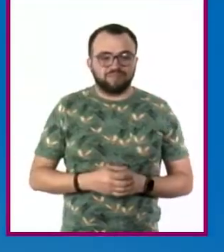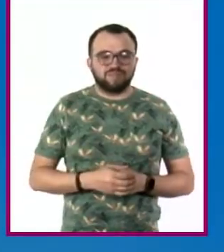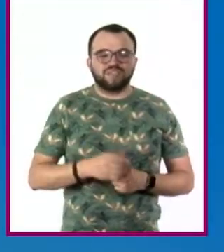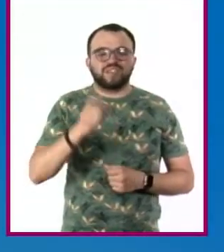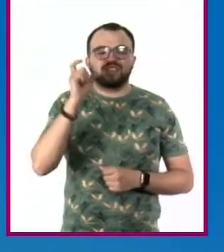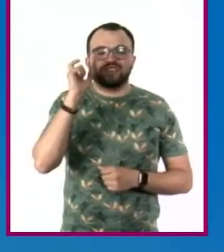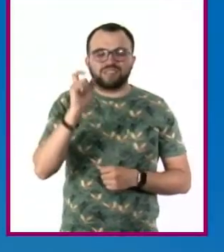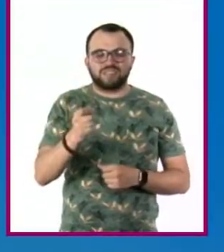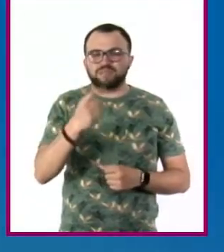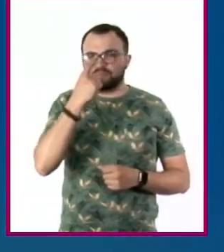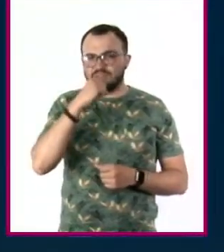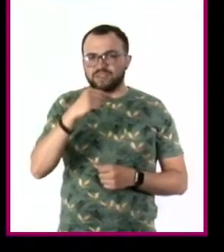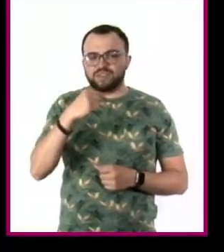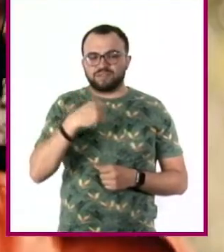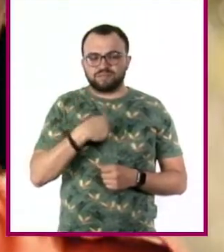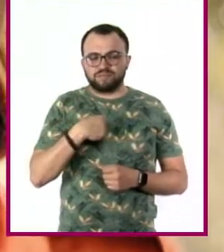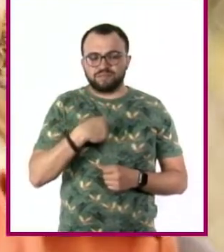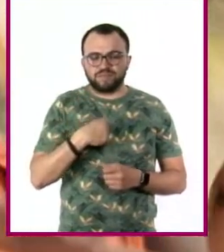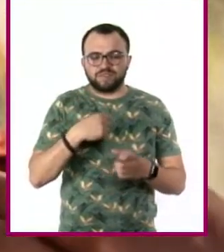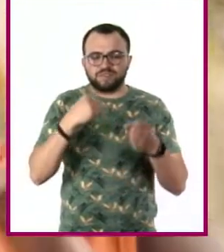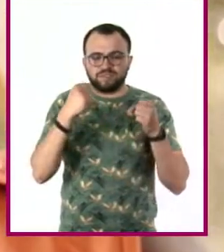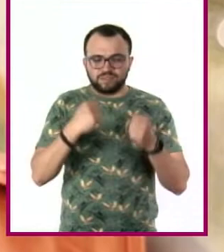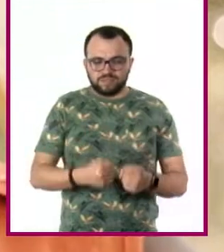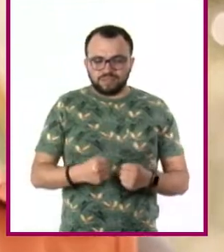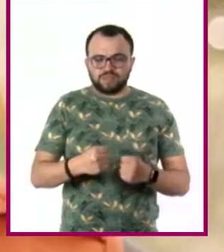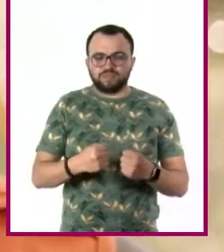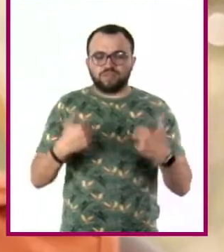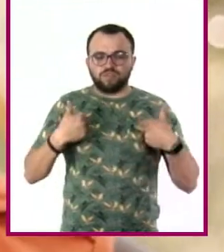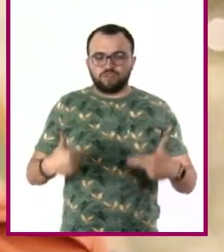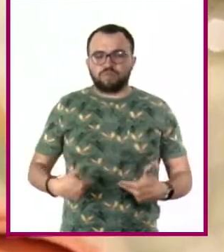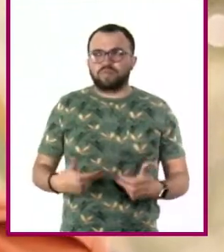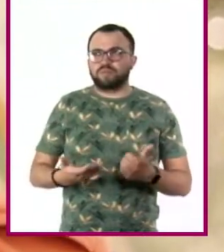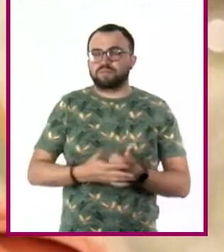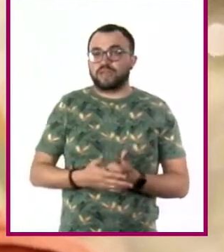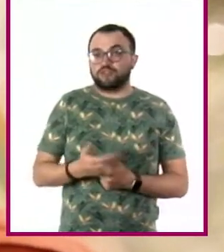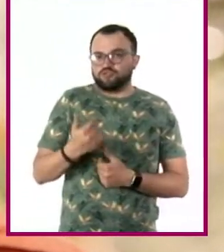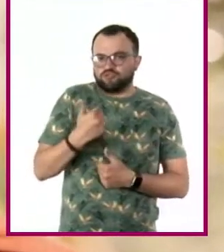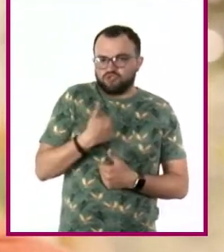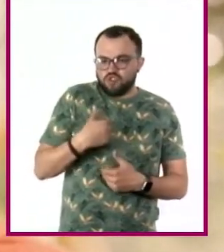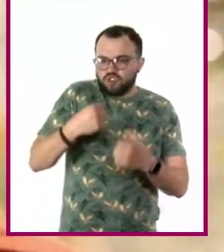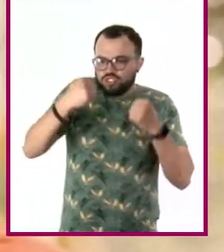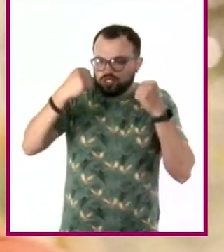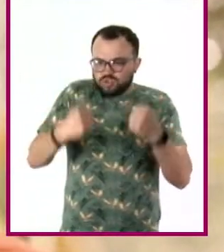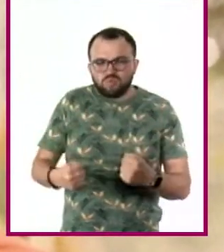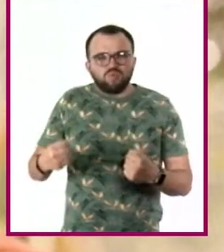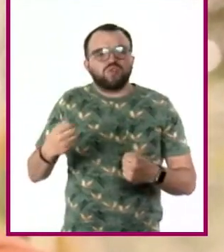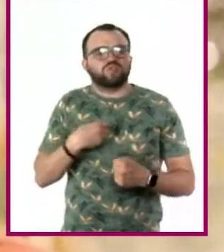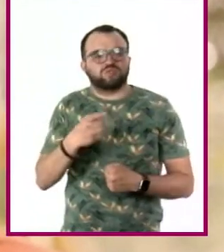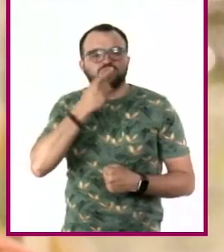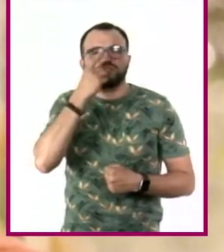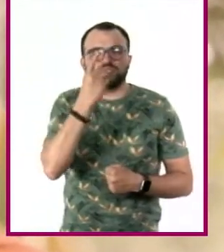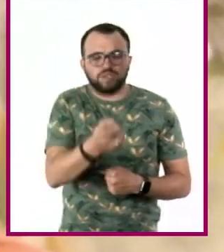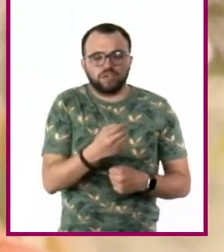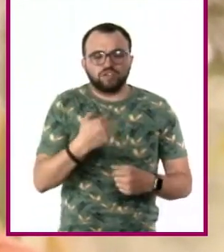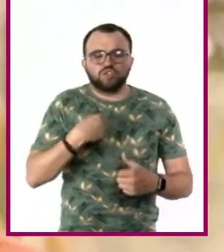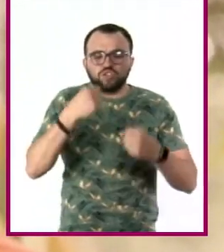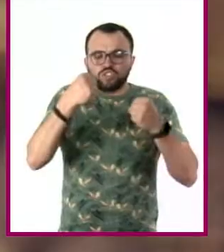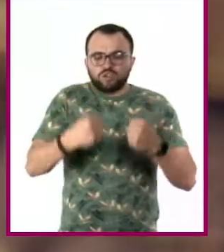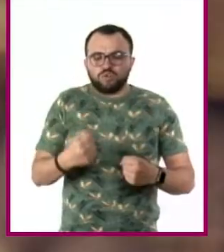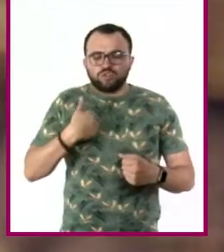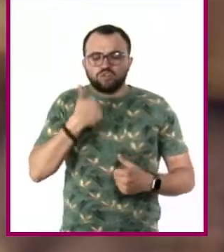¿Qué significa para mí? Que estoy segura de lo que voy a decir y segura de lo que voy a